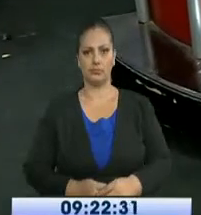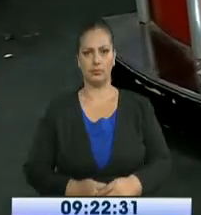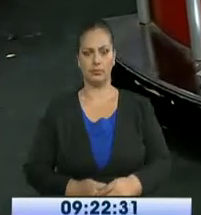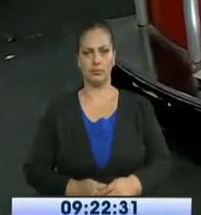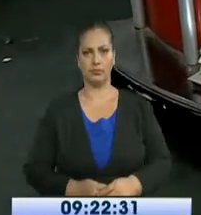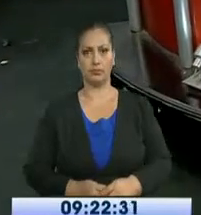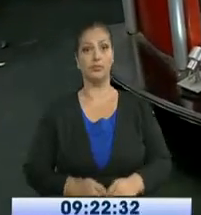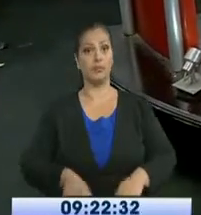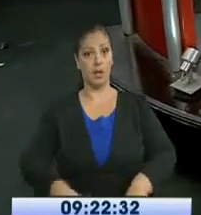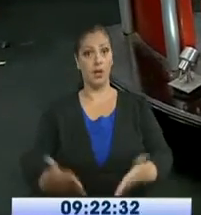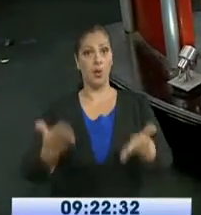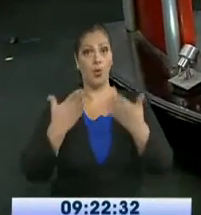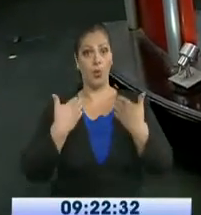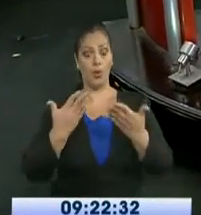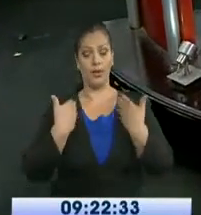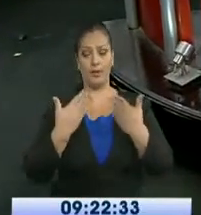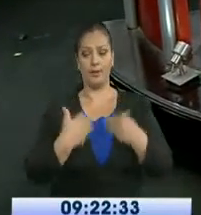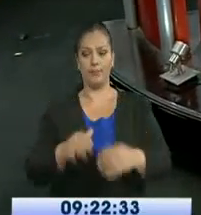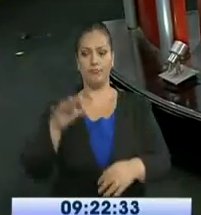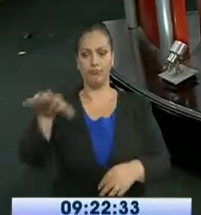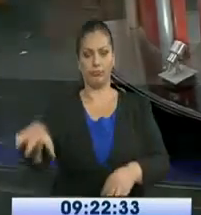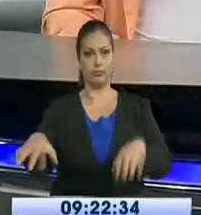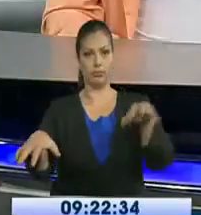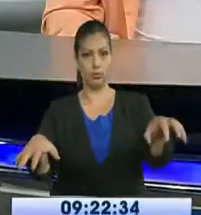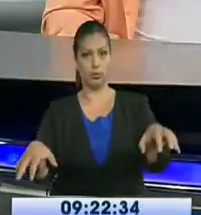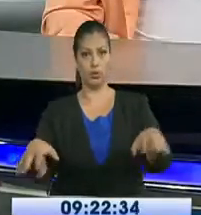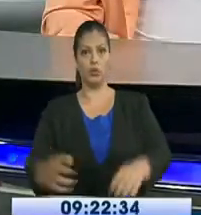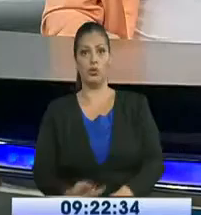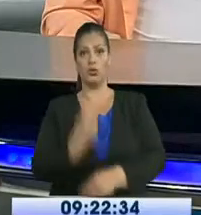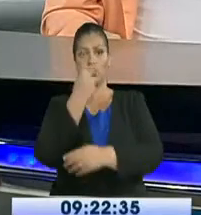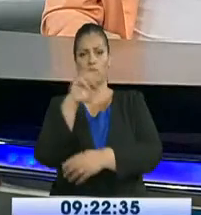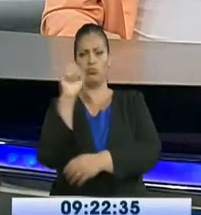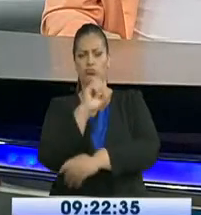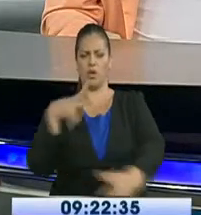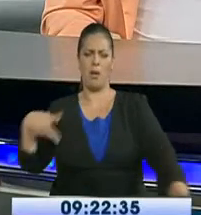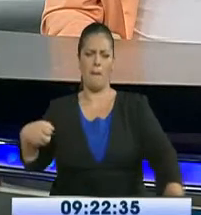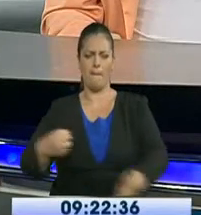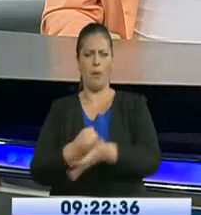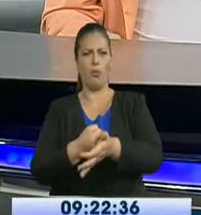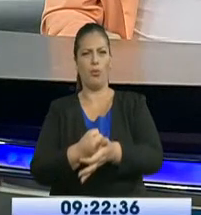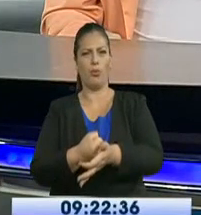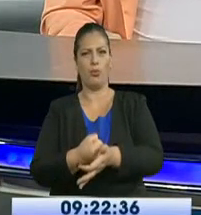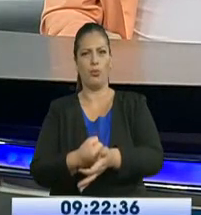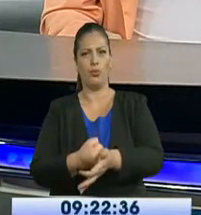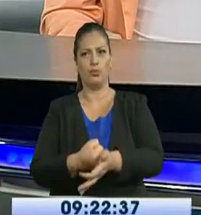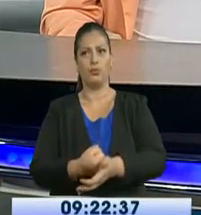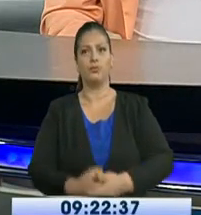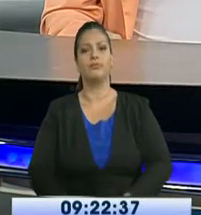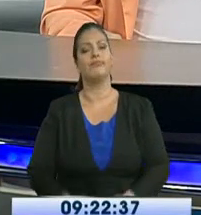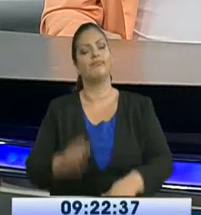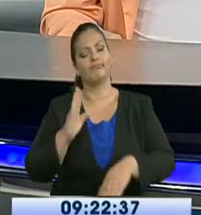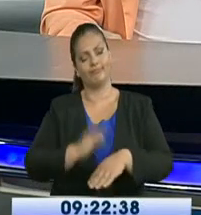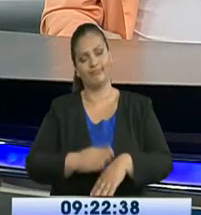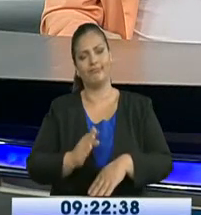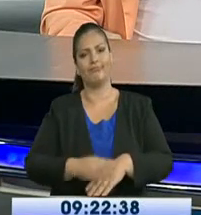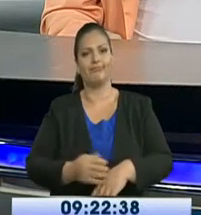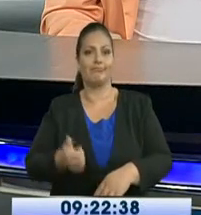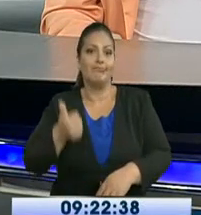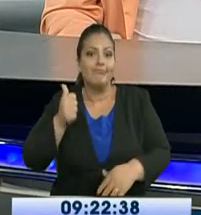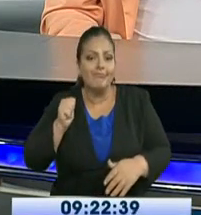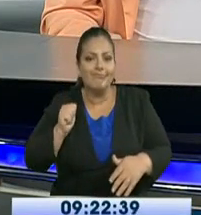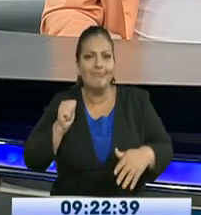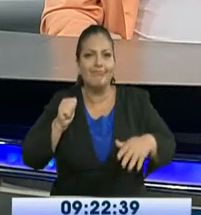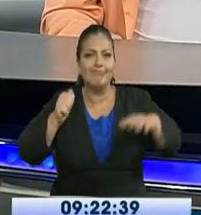Dos accidentes de tránsito se reportaron en diferentes puntos de Guayaquil como consecuencia de la llovizna que cayó durante